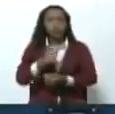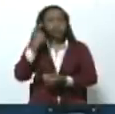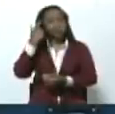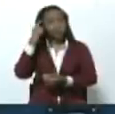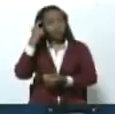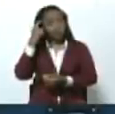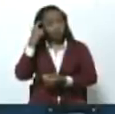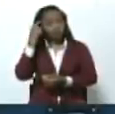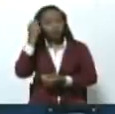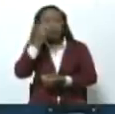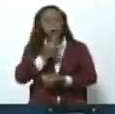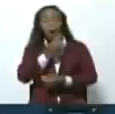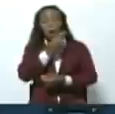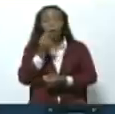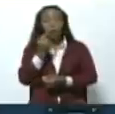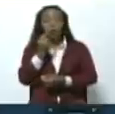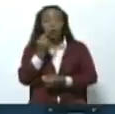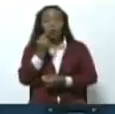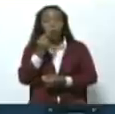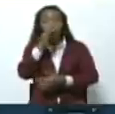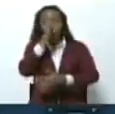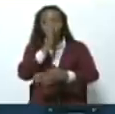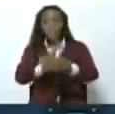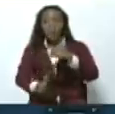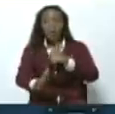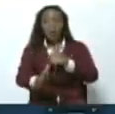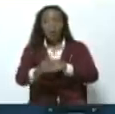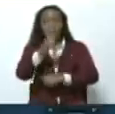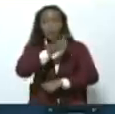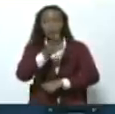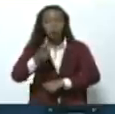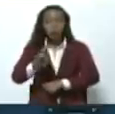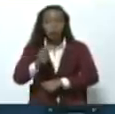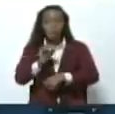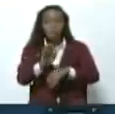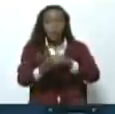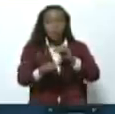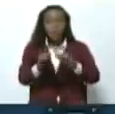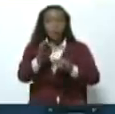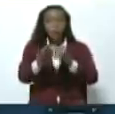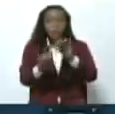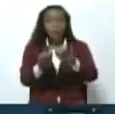recordándole su compromiso con los humildes, con la gente de a pie,